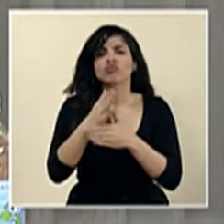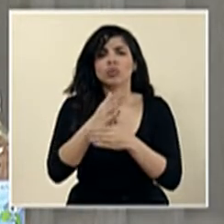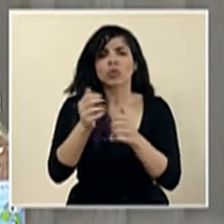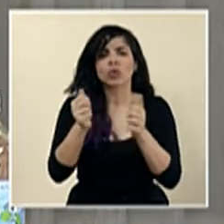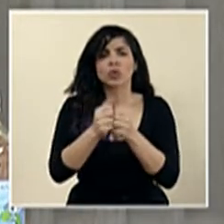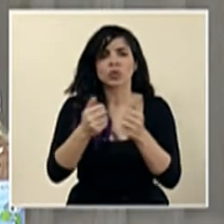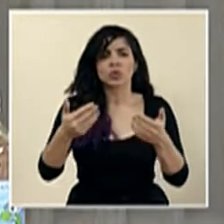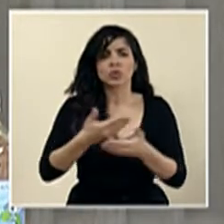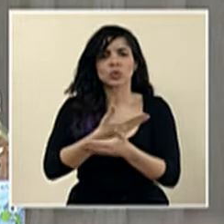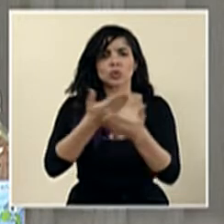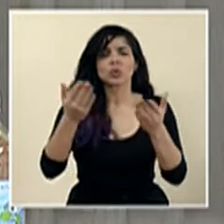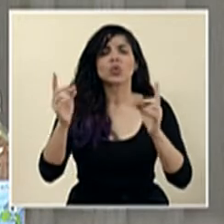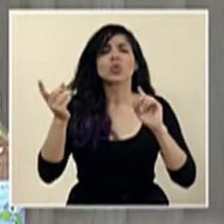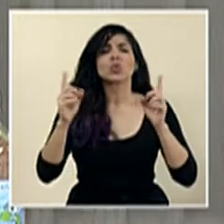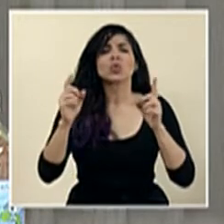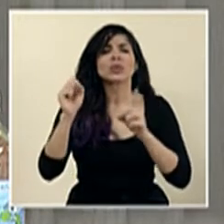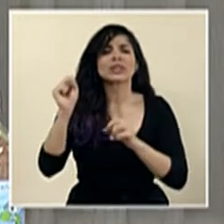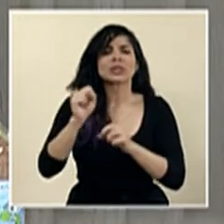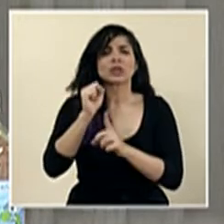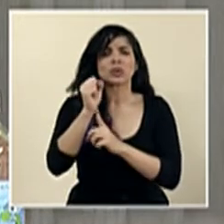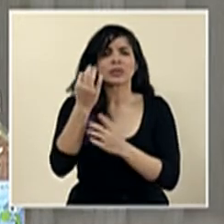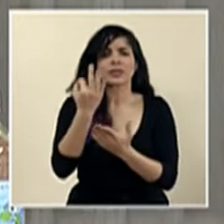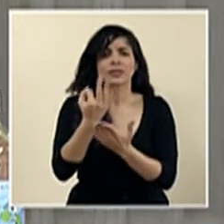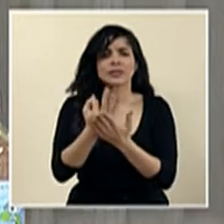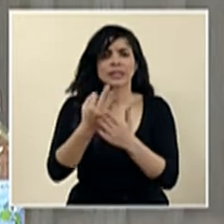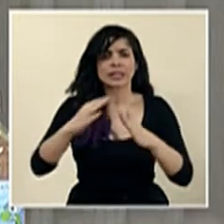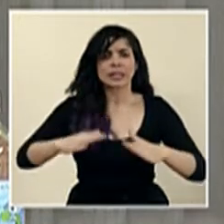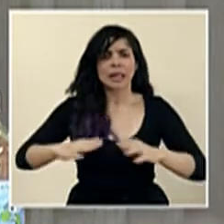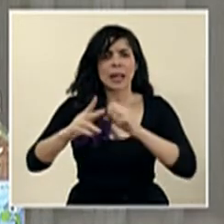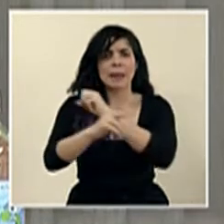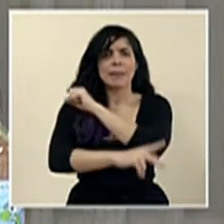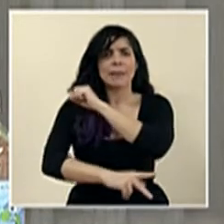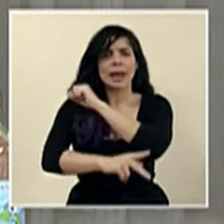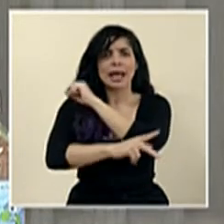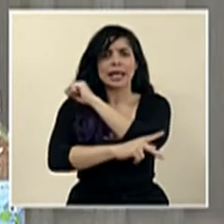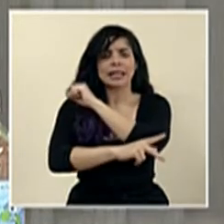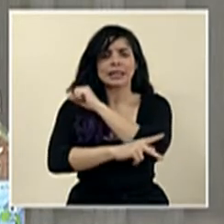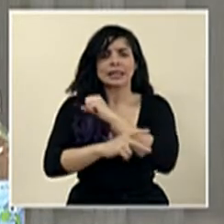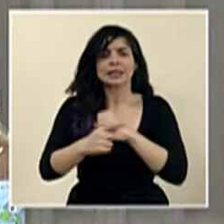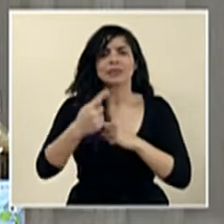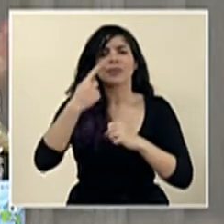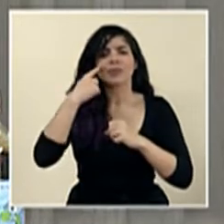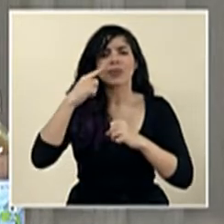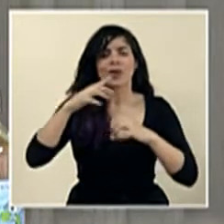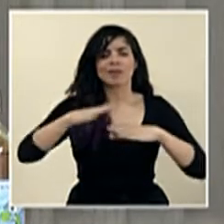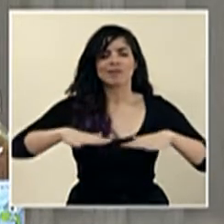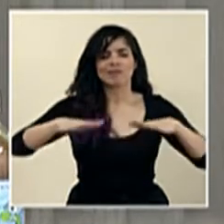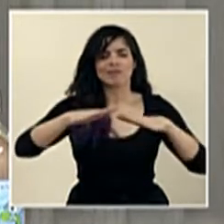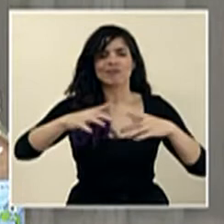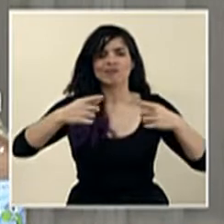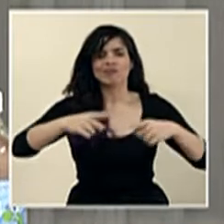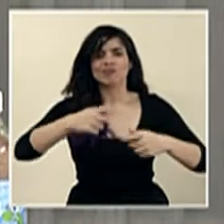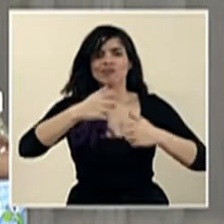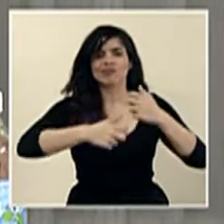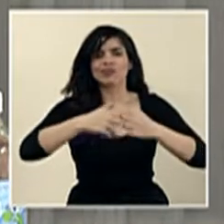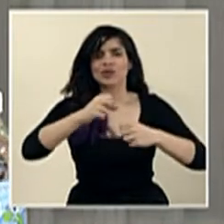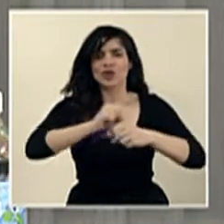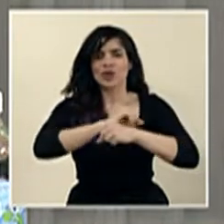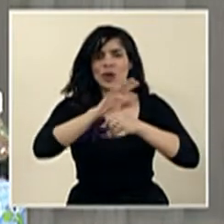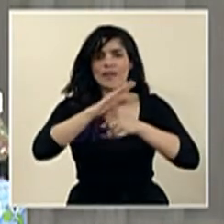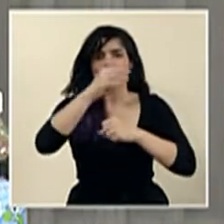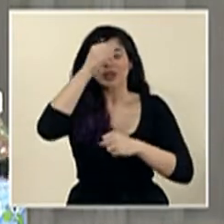ustedes cuál es la situación fiscal del país en el contexto de la crisis en que vivimos del